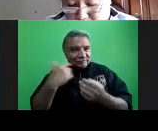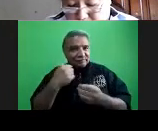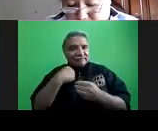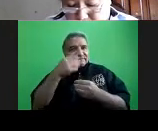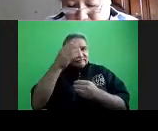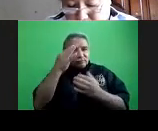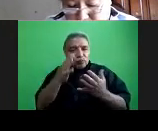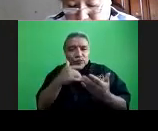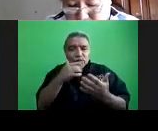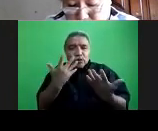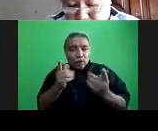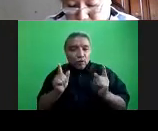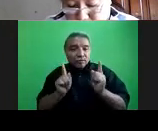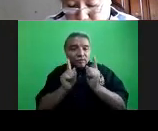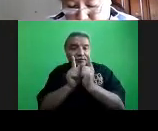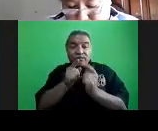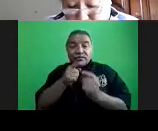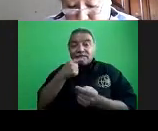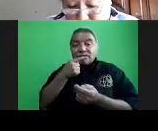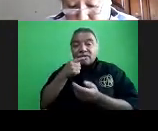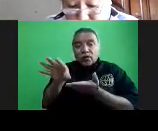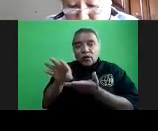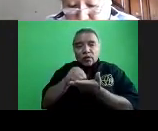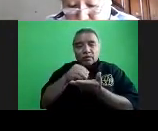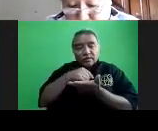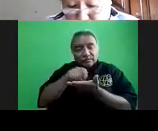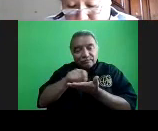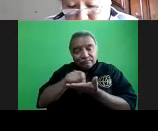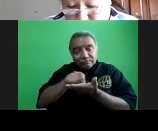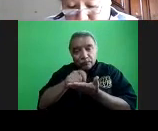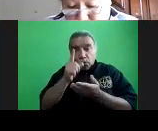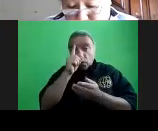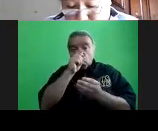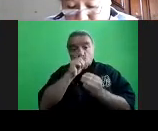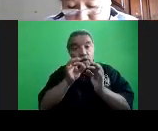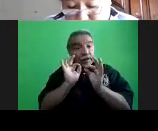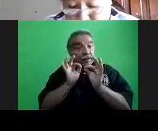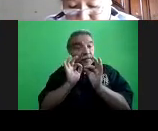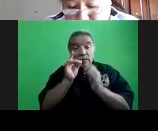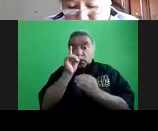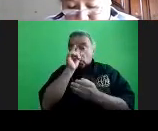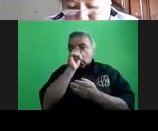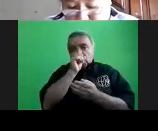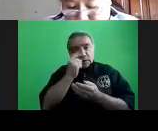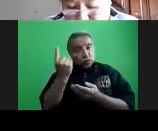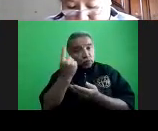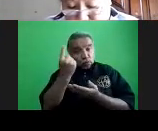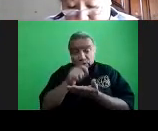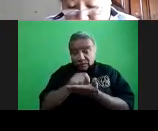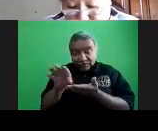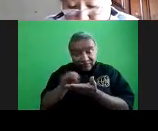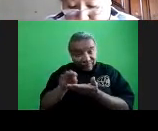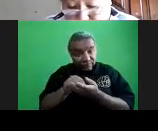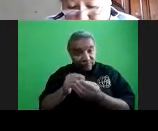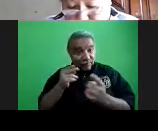dibujos, entonces empezaron a ver que dibujaba muy bien y les gustó bastante el trabajo. Entonces ya empezó a integrarse, no